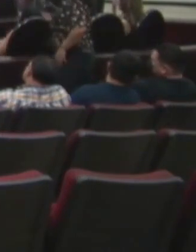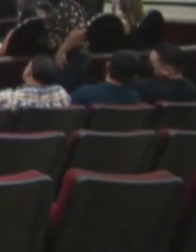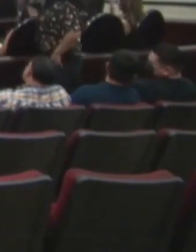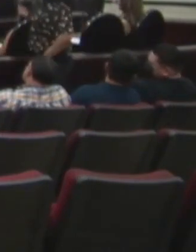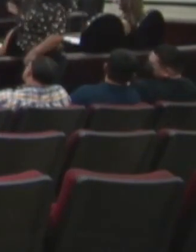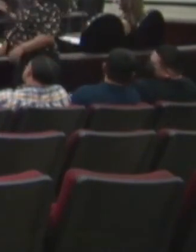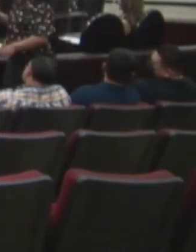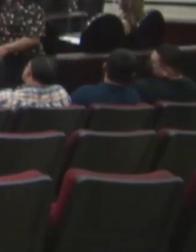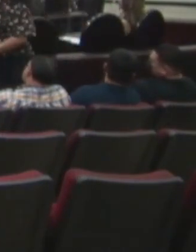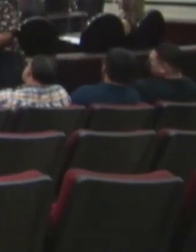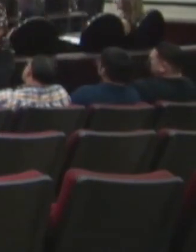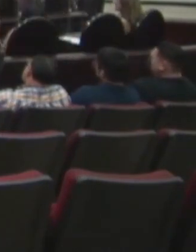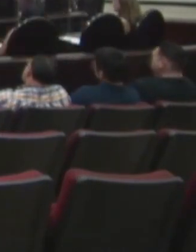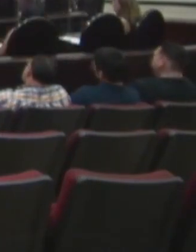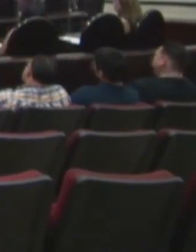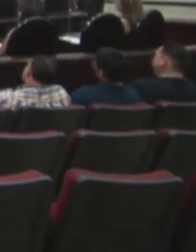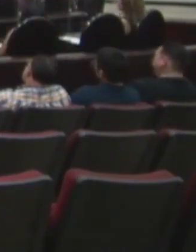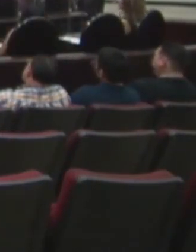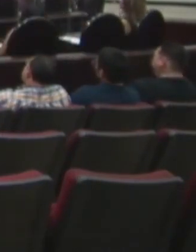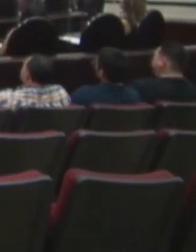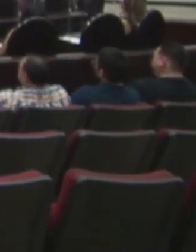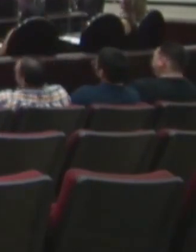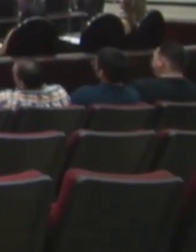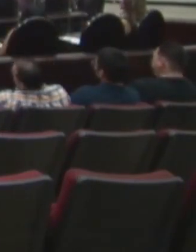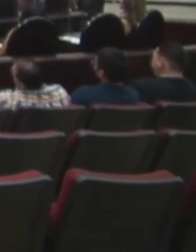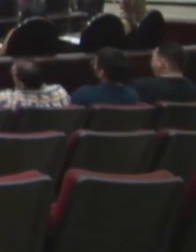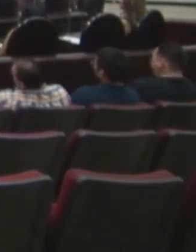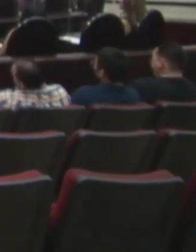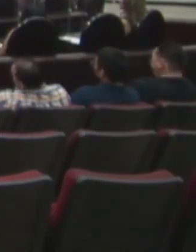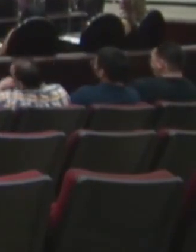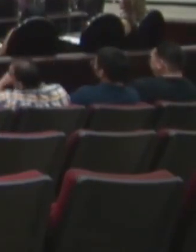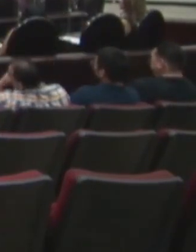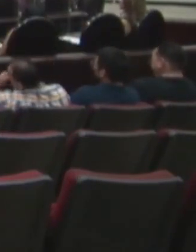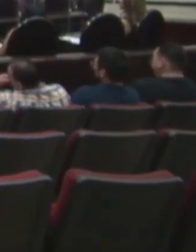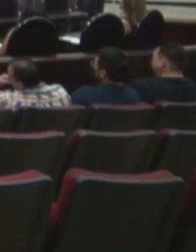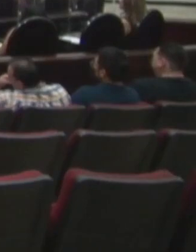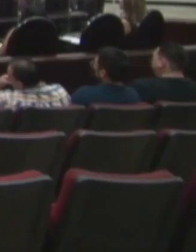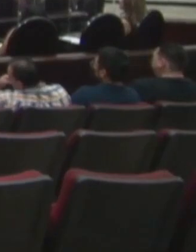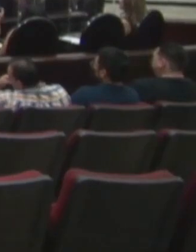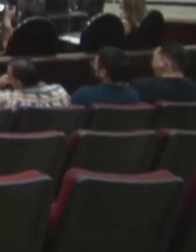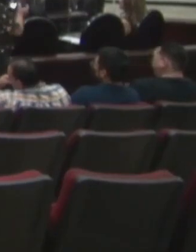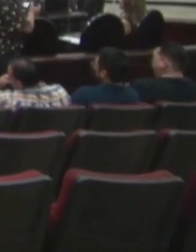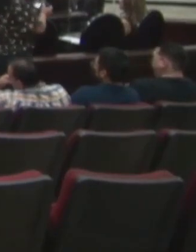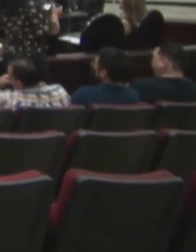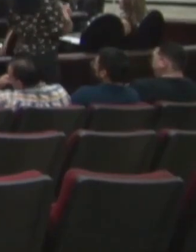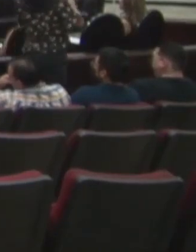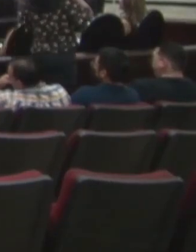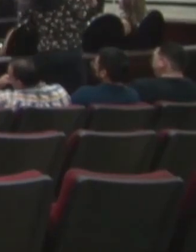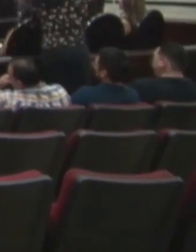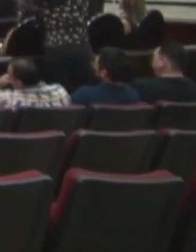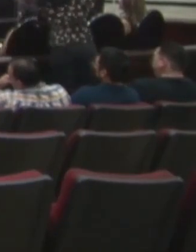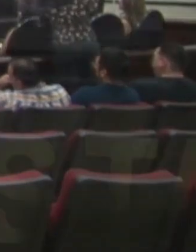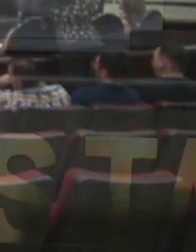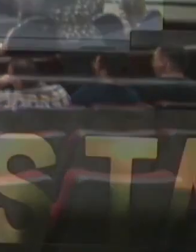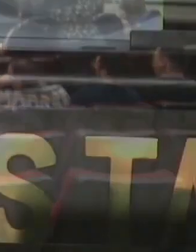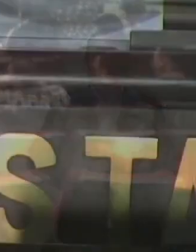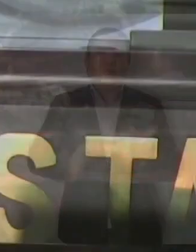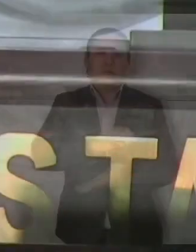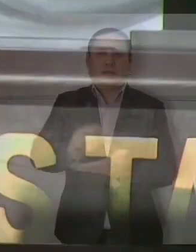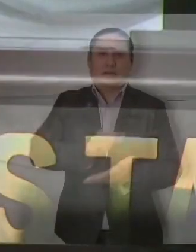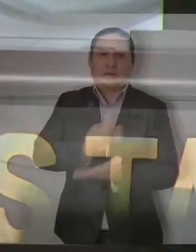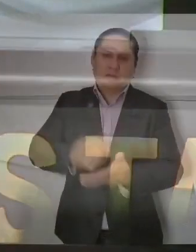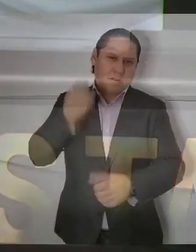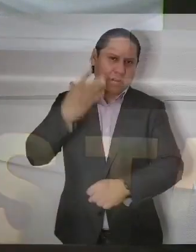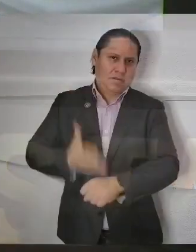Los que estén por la negativa, sírvanse manifestarlo levantando la mano. Está aprobada el acta